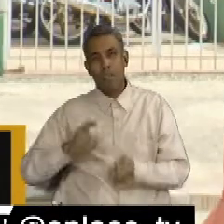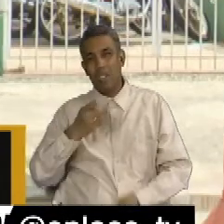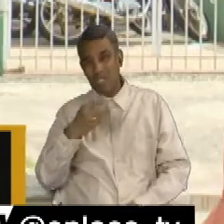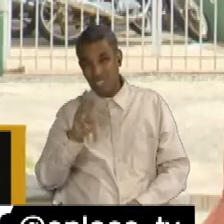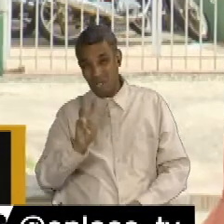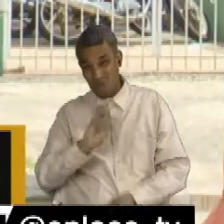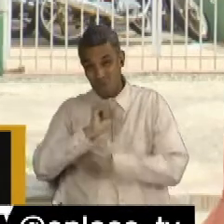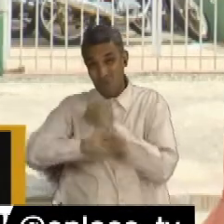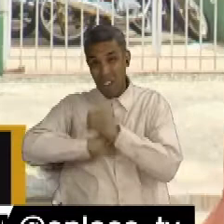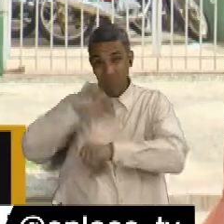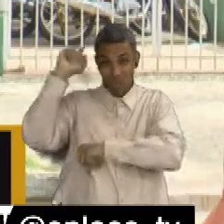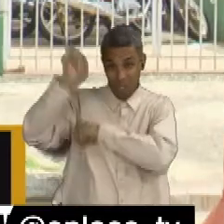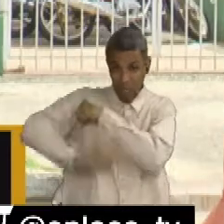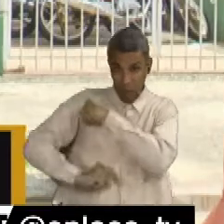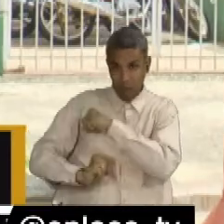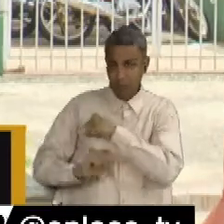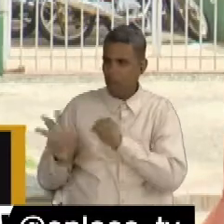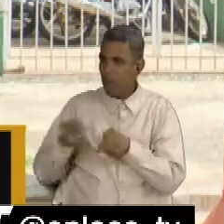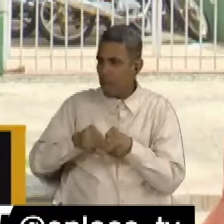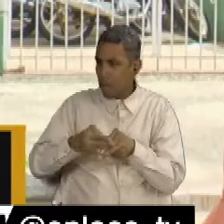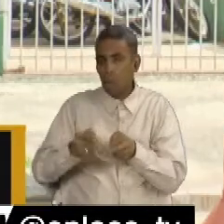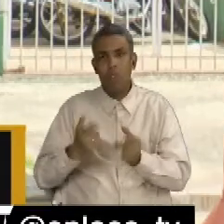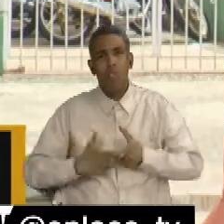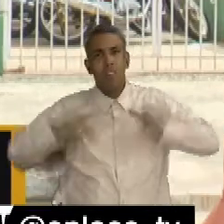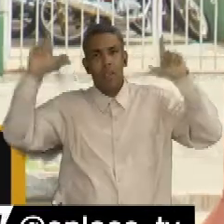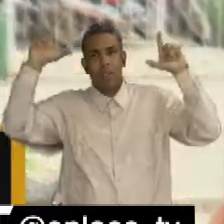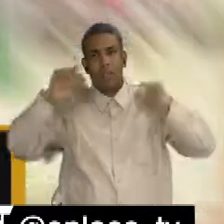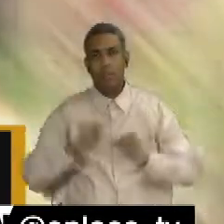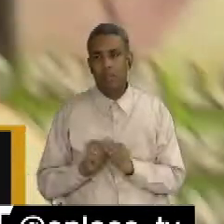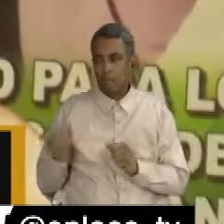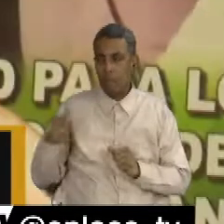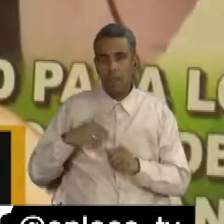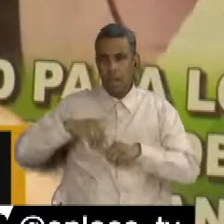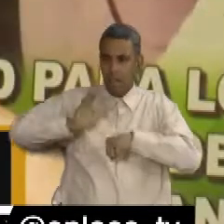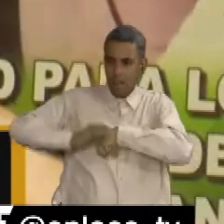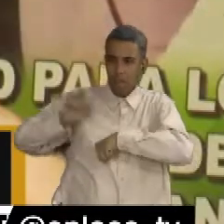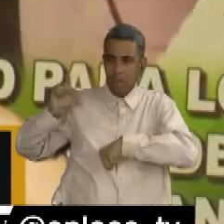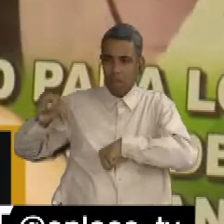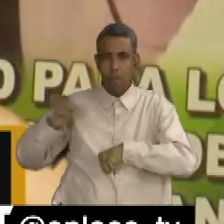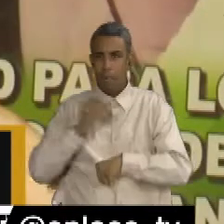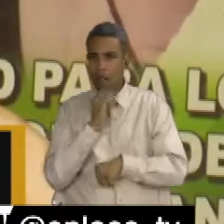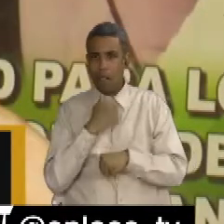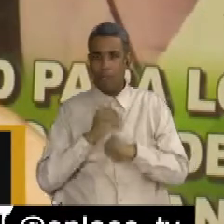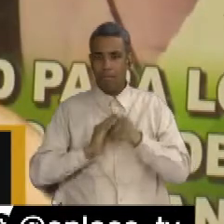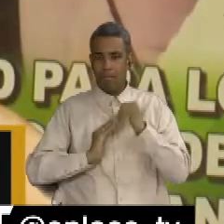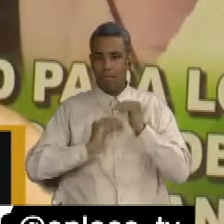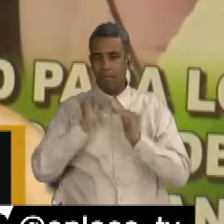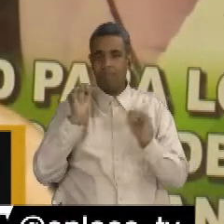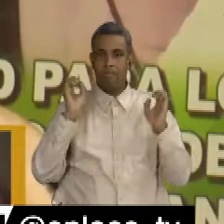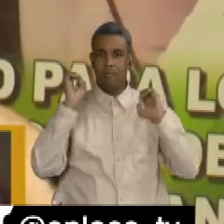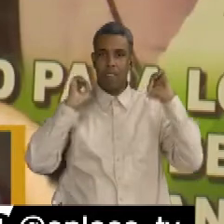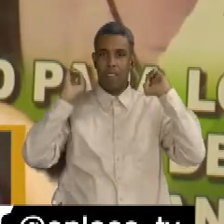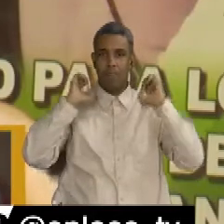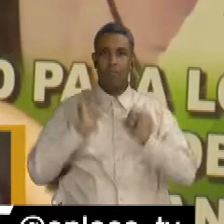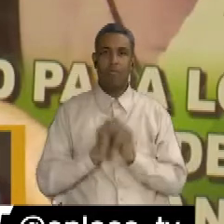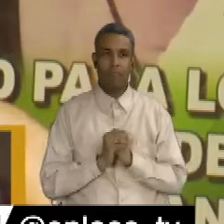de cárcel, recobrará su libertad en las próximas horas. Hoy podemos decir que se ha